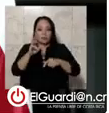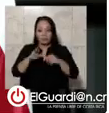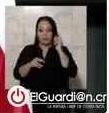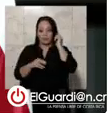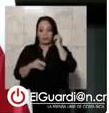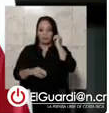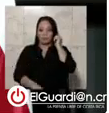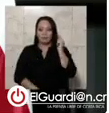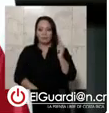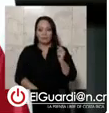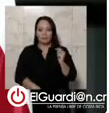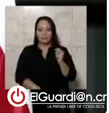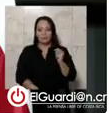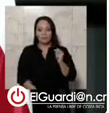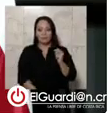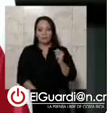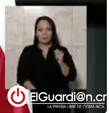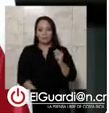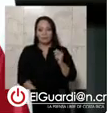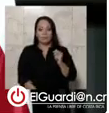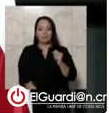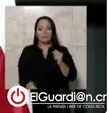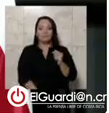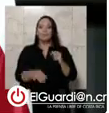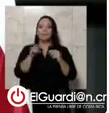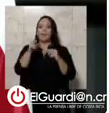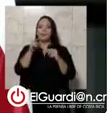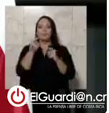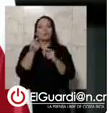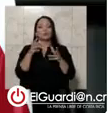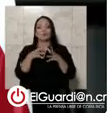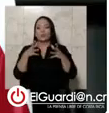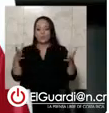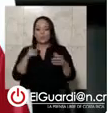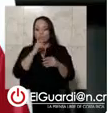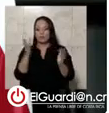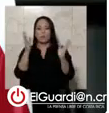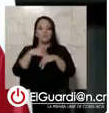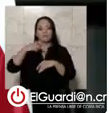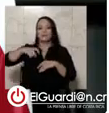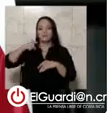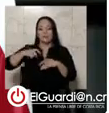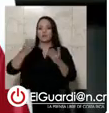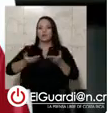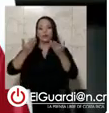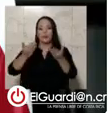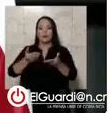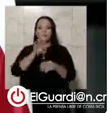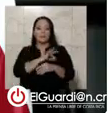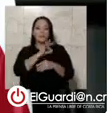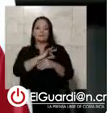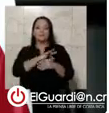logró a un costo enorme porque no había necesidad de otorgarle